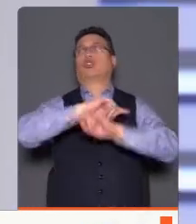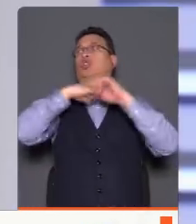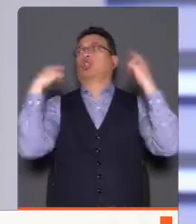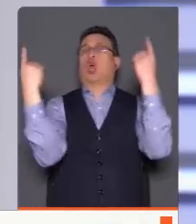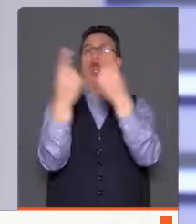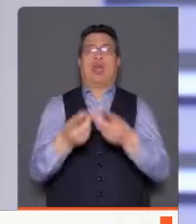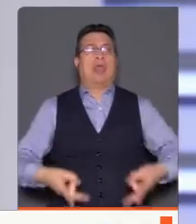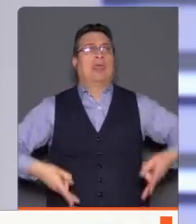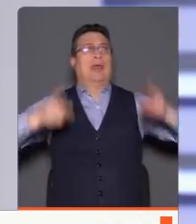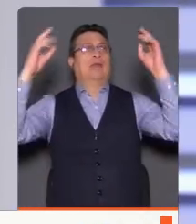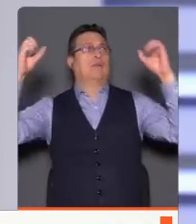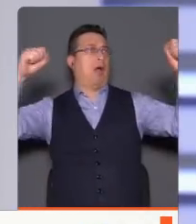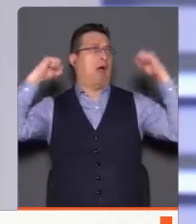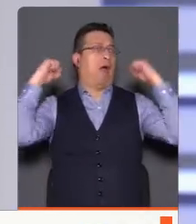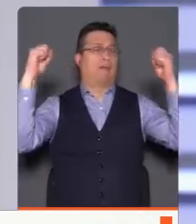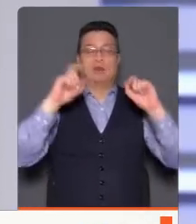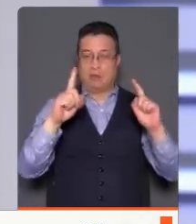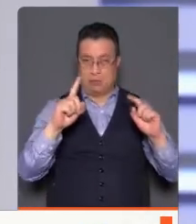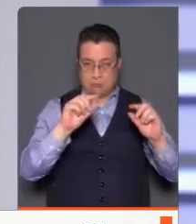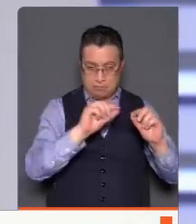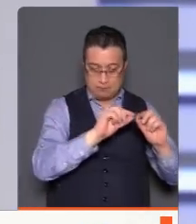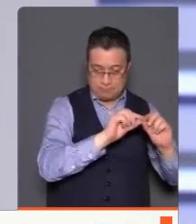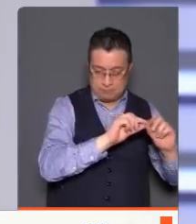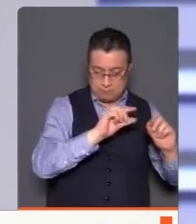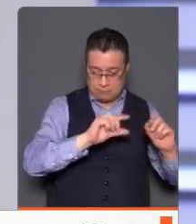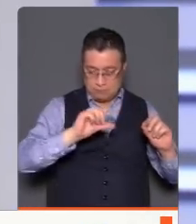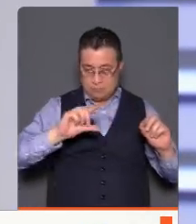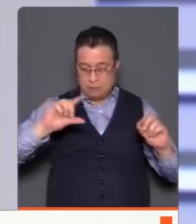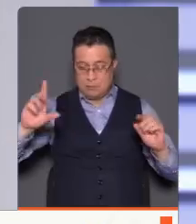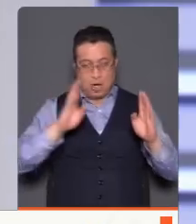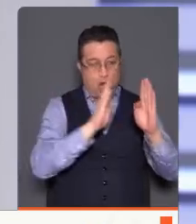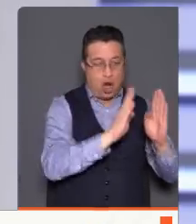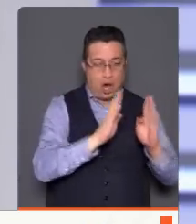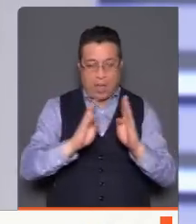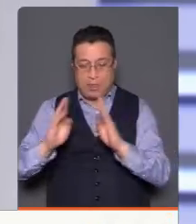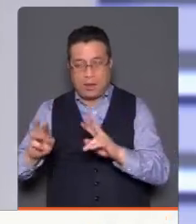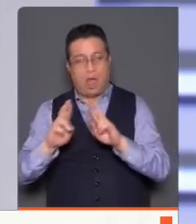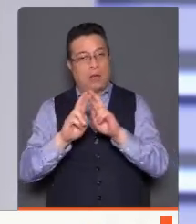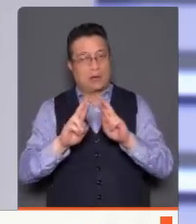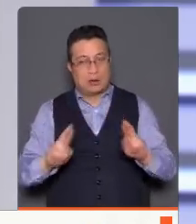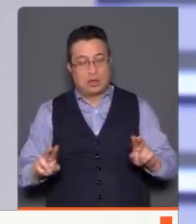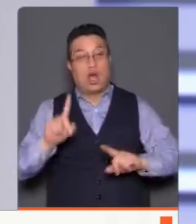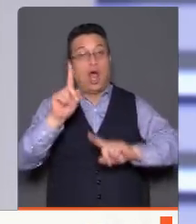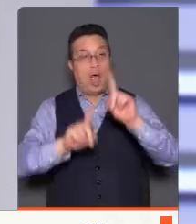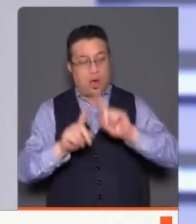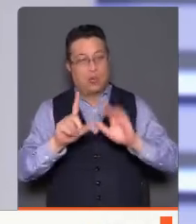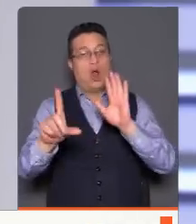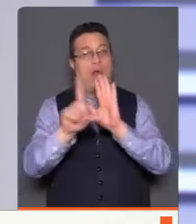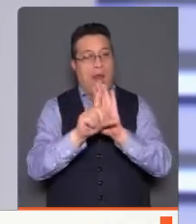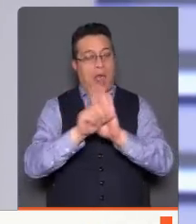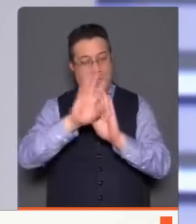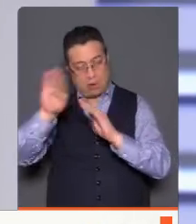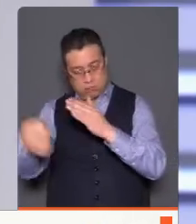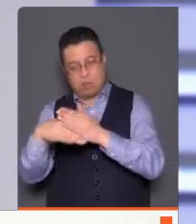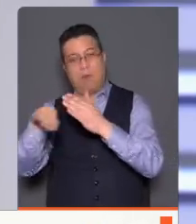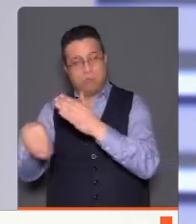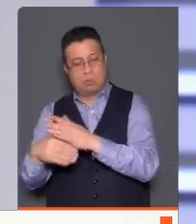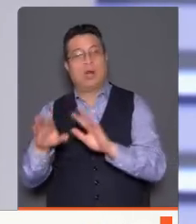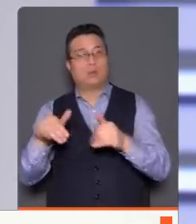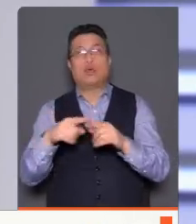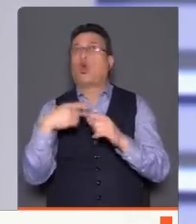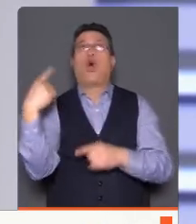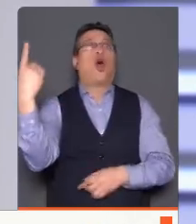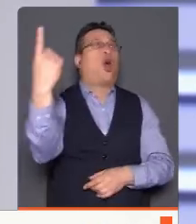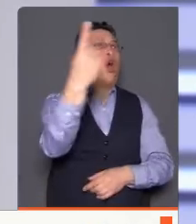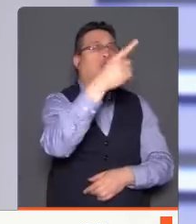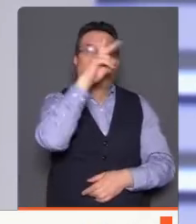todos. Sí. Esto es un proceso ordenado, tranquilo. Algunos requieren leyes complementarias, como cualquier constitución, con